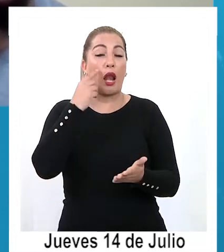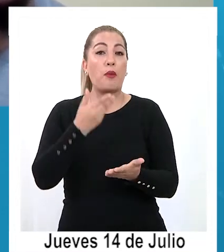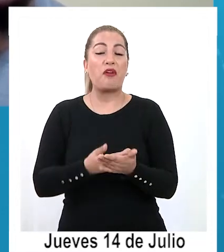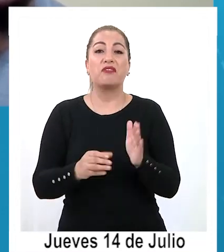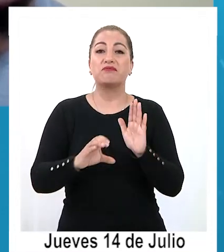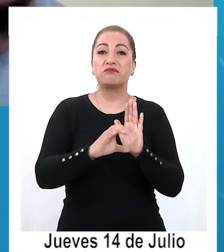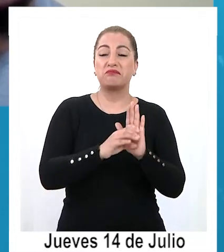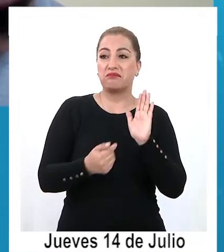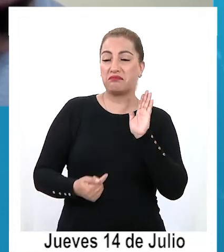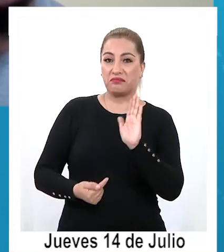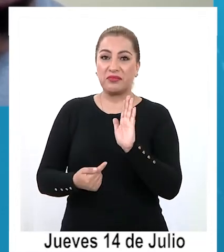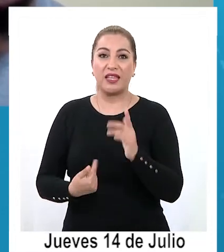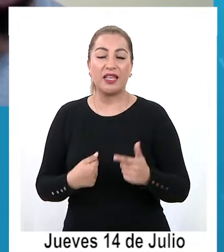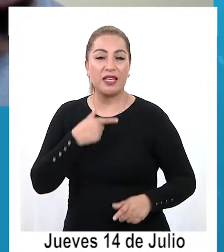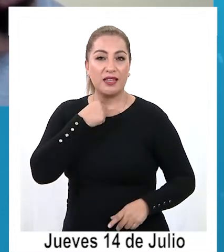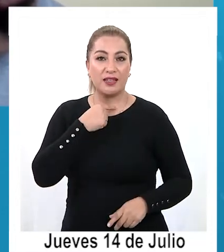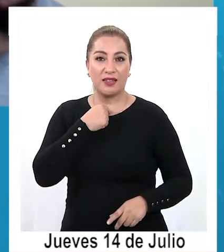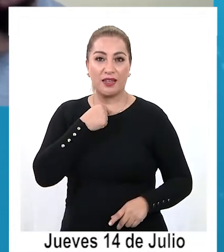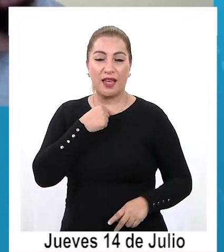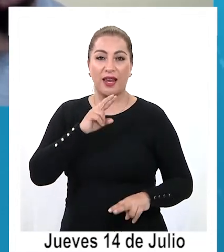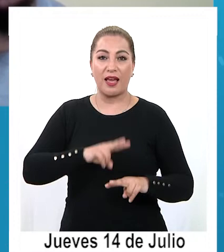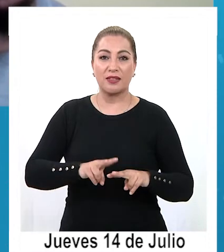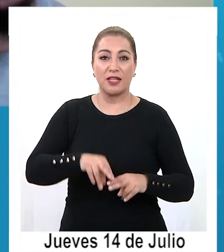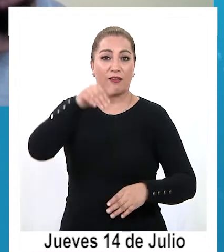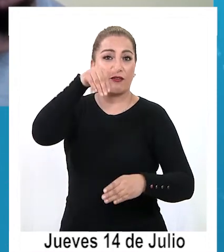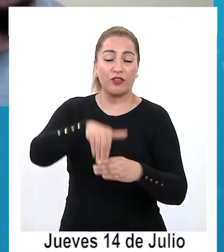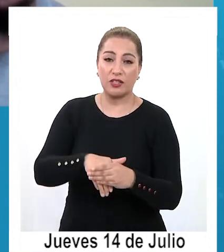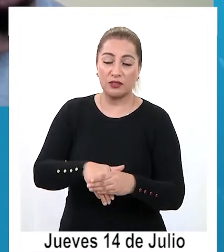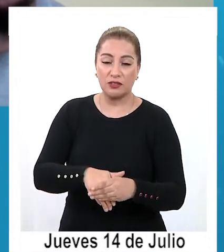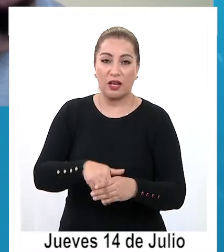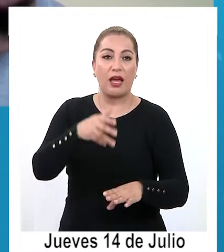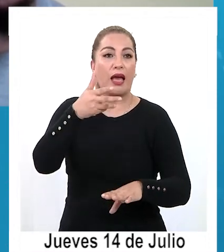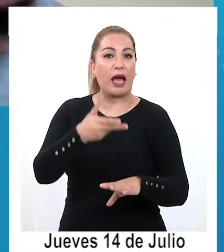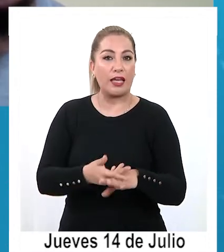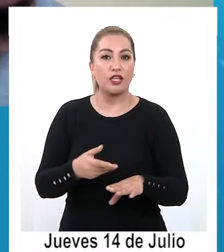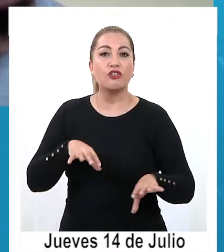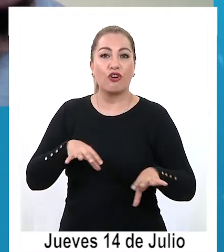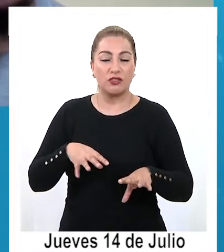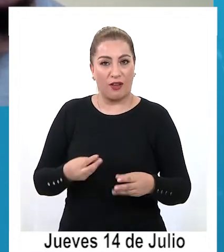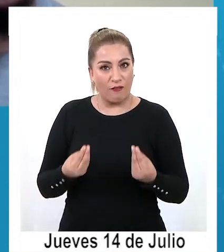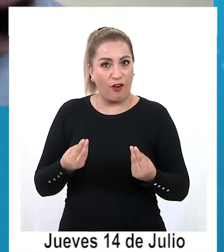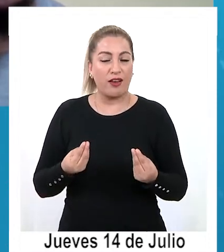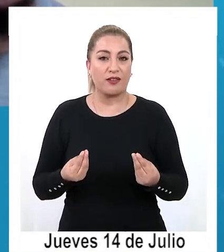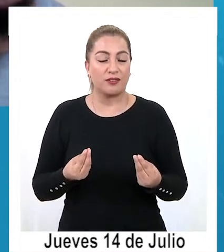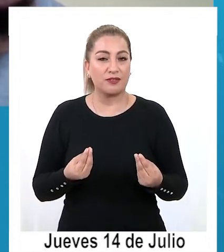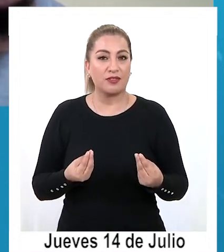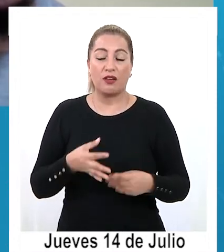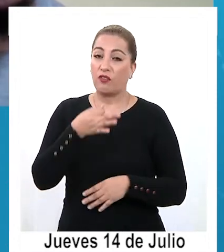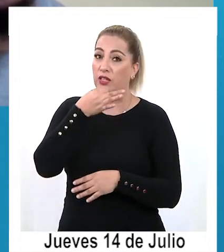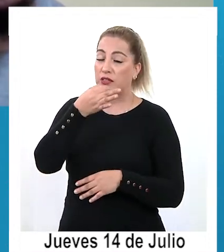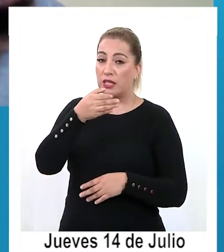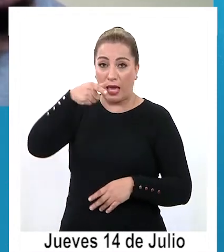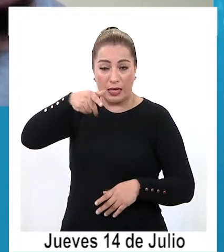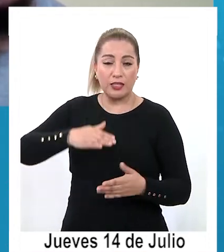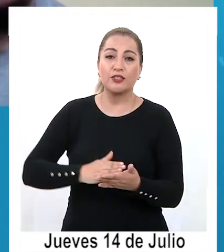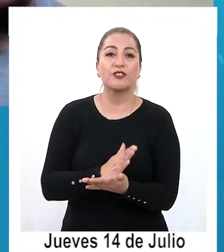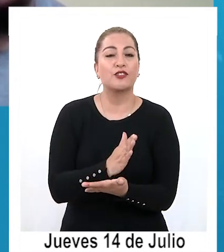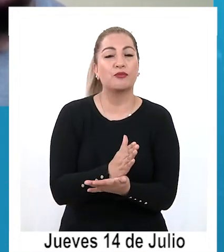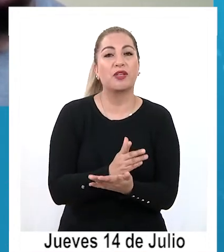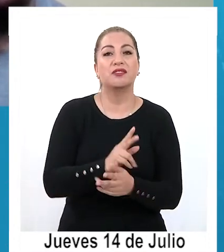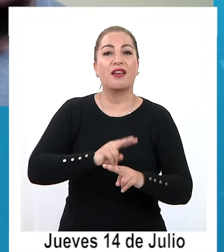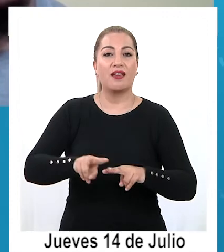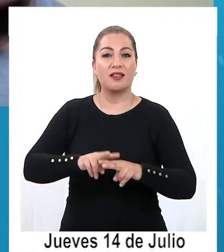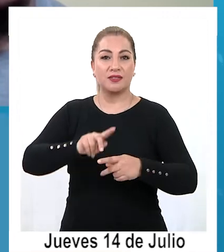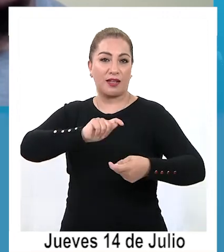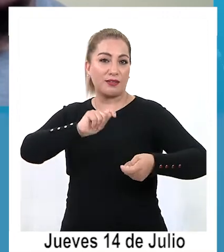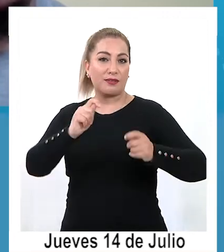que se pretende someter a plebiscito, bueno, tenemos algo tangible, a lo cual decir, bueno, a partir de aquí podremos hacer cambios, pero el